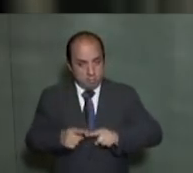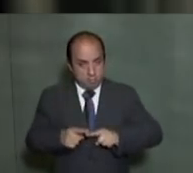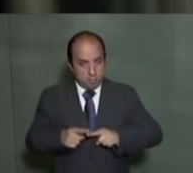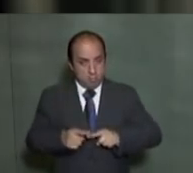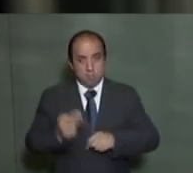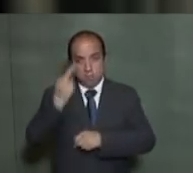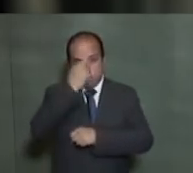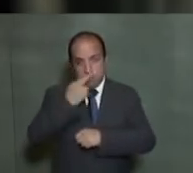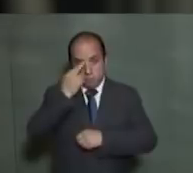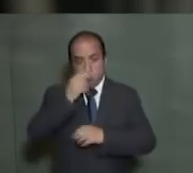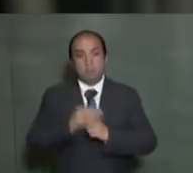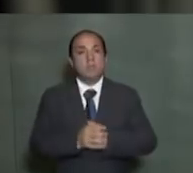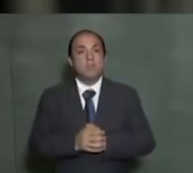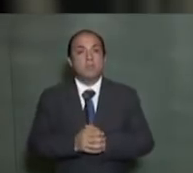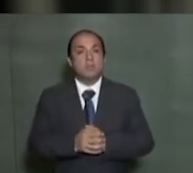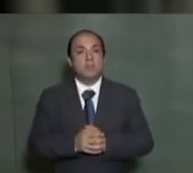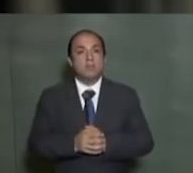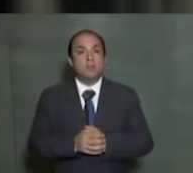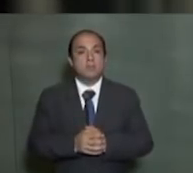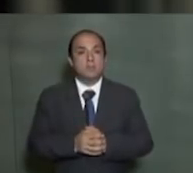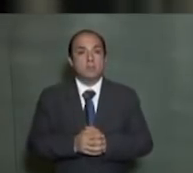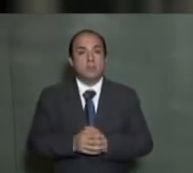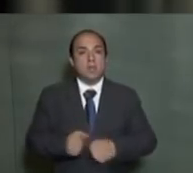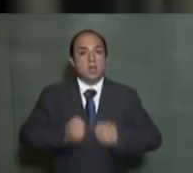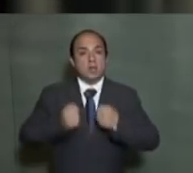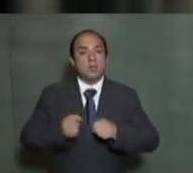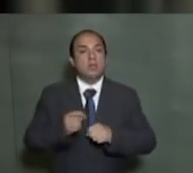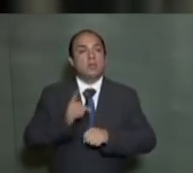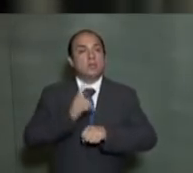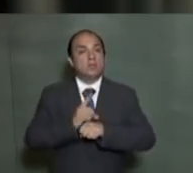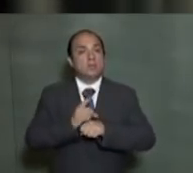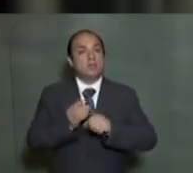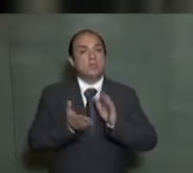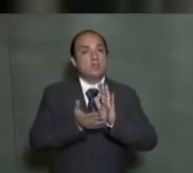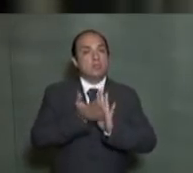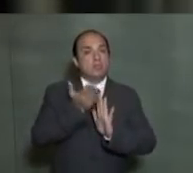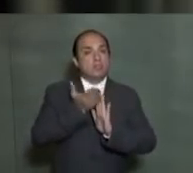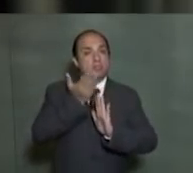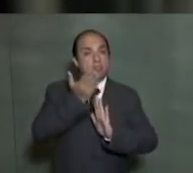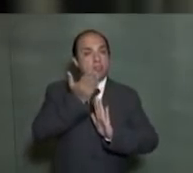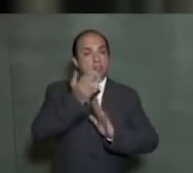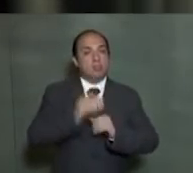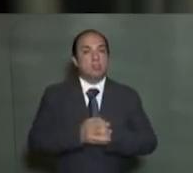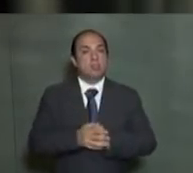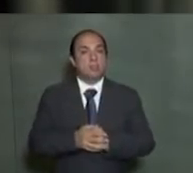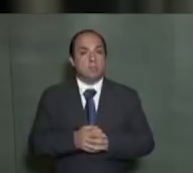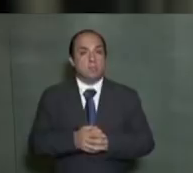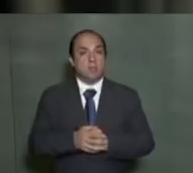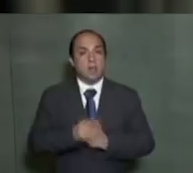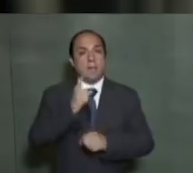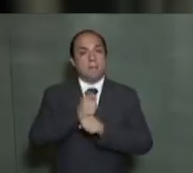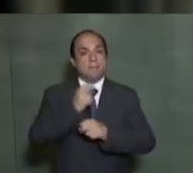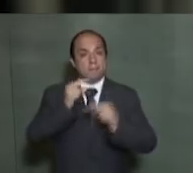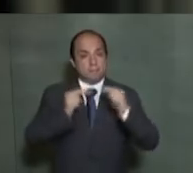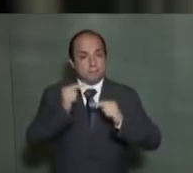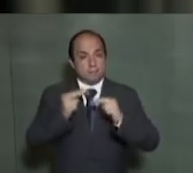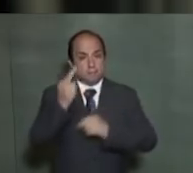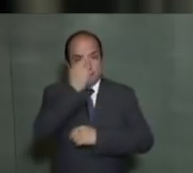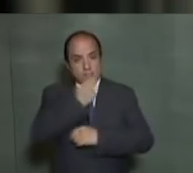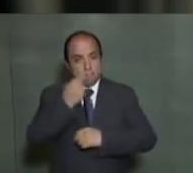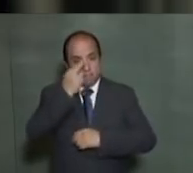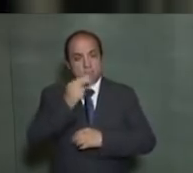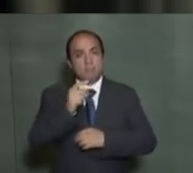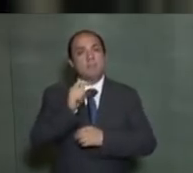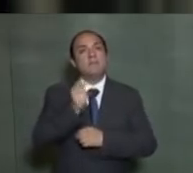de evaluación de la seguridad estructural de alguna construcción. En este primer nivel de evaluación se lleva a